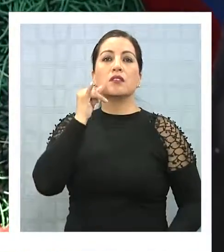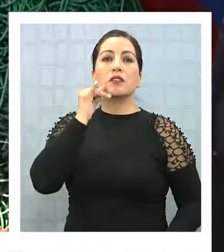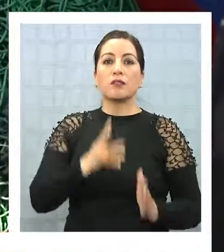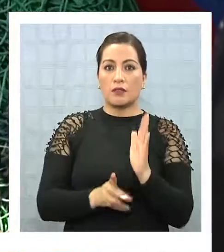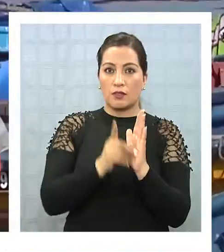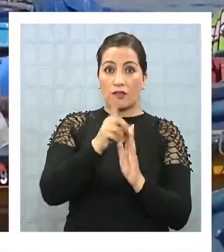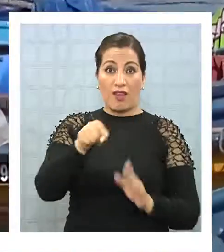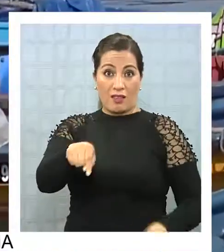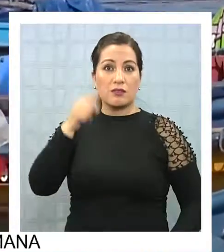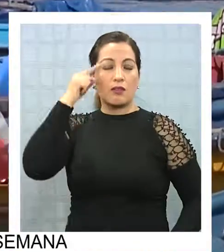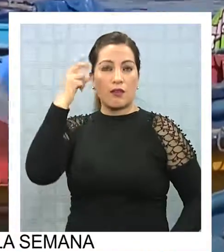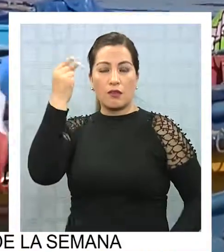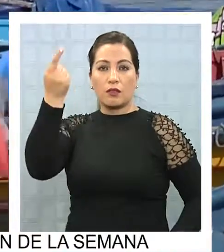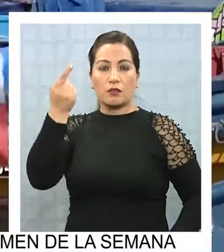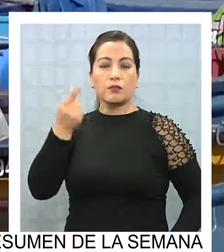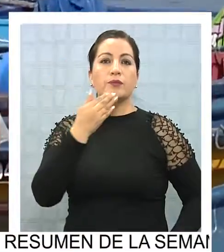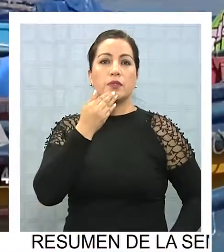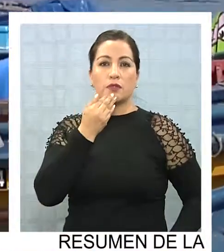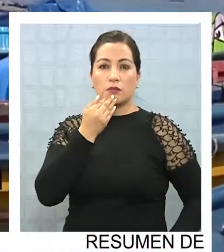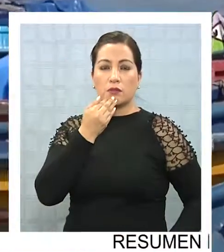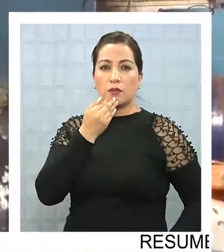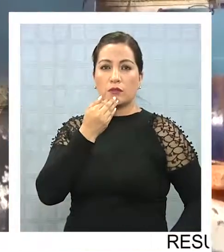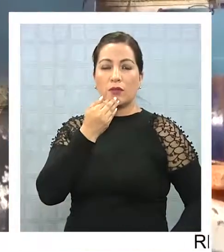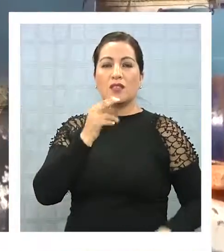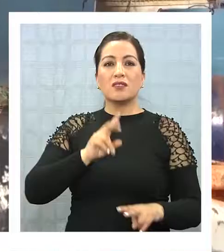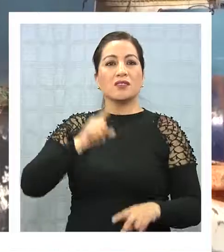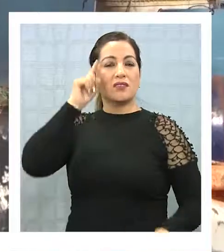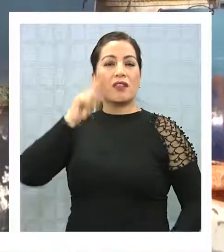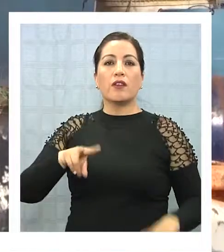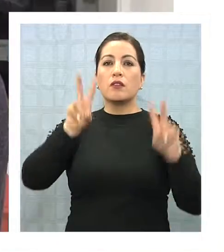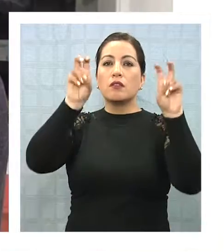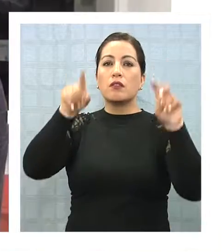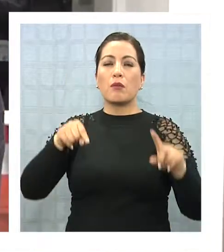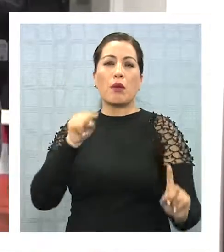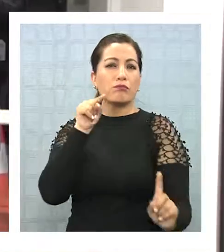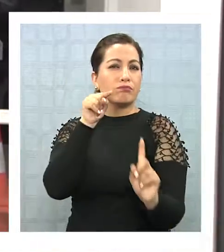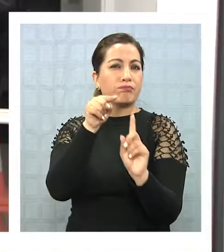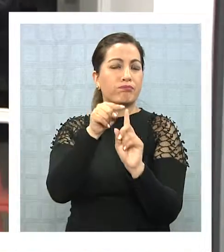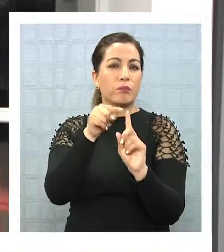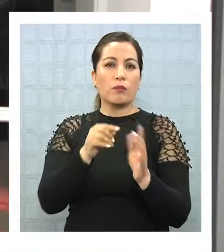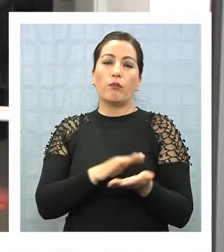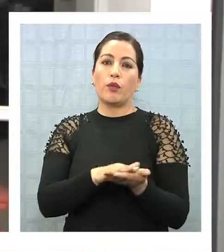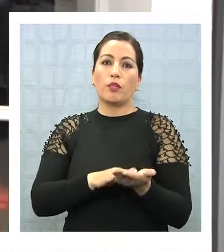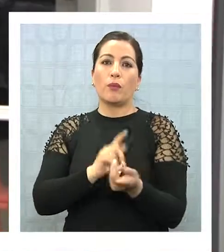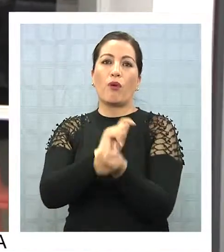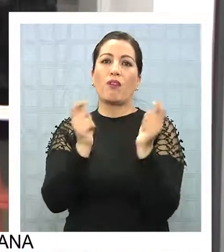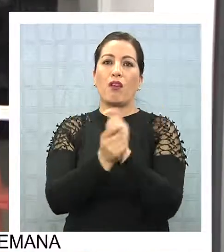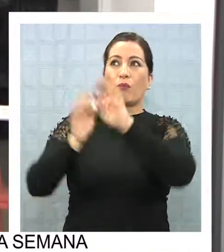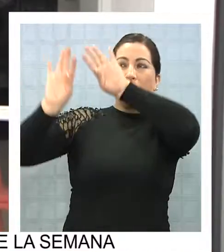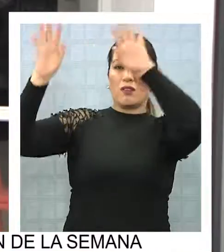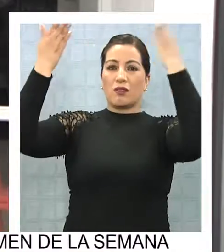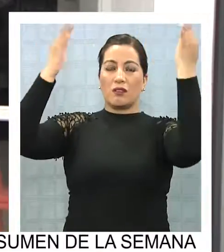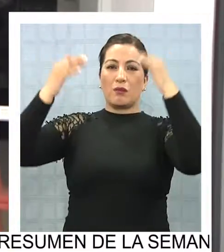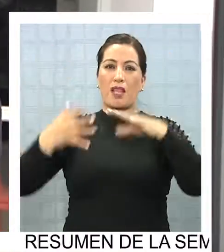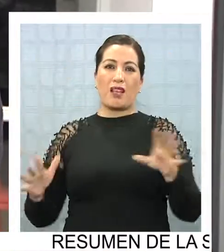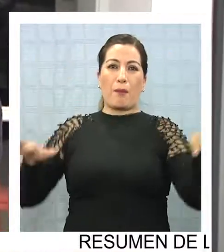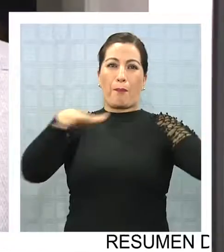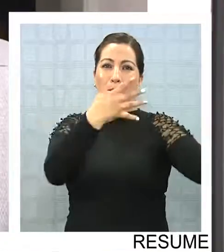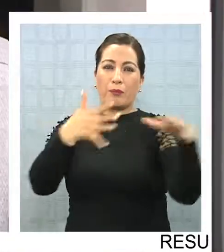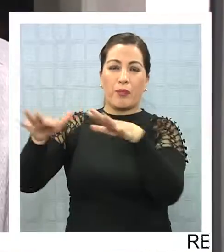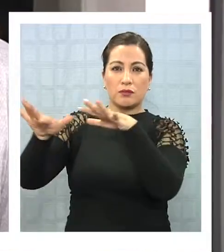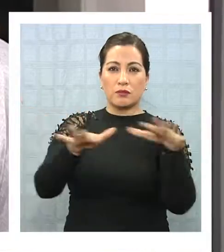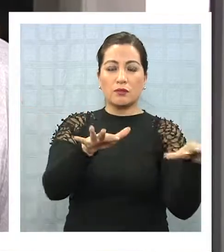de Iquique, esa es la idea, pero más bien tocar temas puntuales que vienen en boga como el cambio climático, las